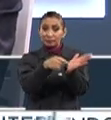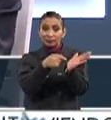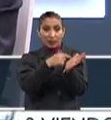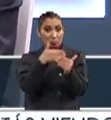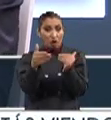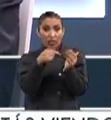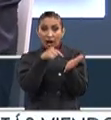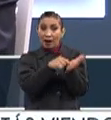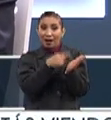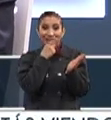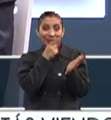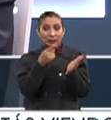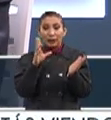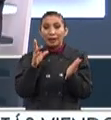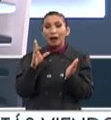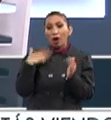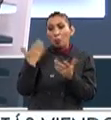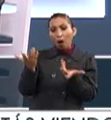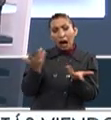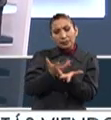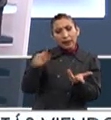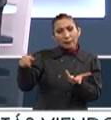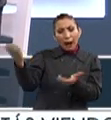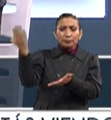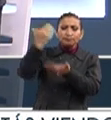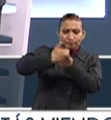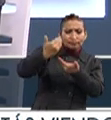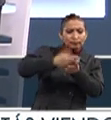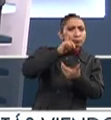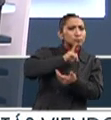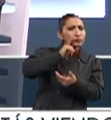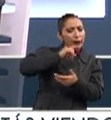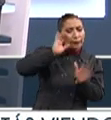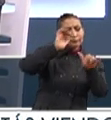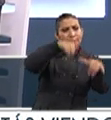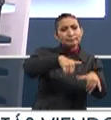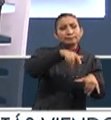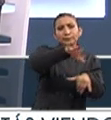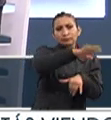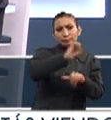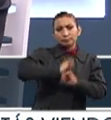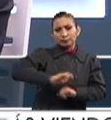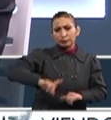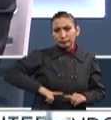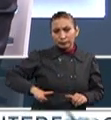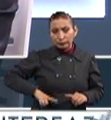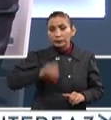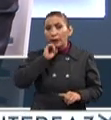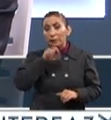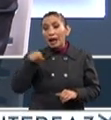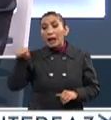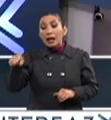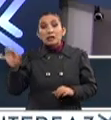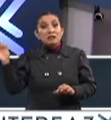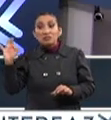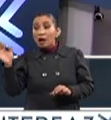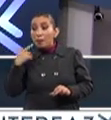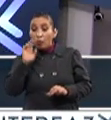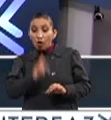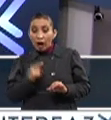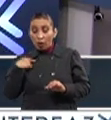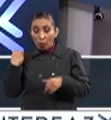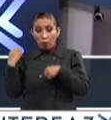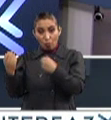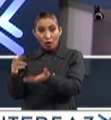de vanguardia que no solamente propicia que lleguen, que haya mujeres inscritas en cargos públicos, sino también que si no llegan por